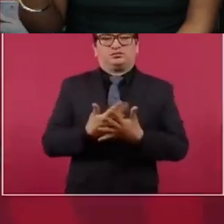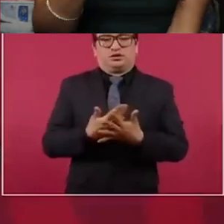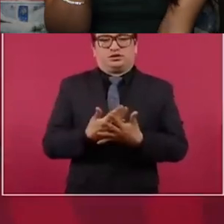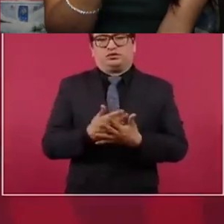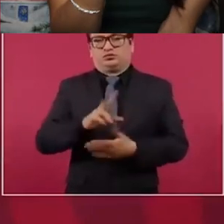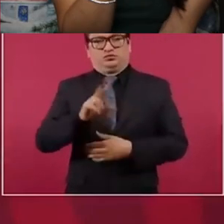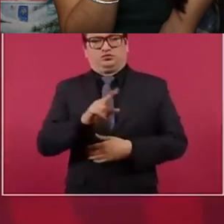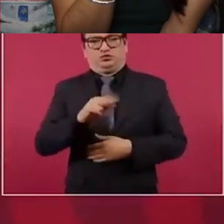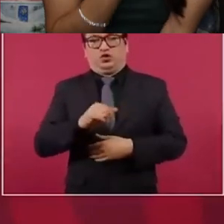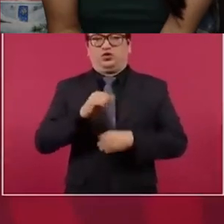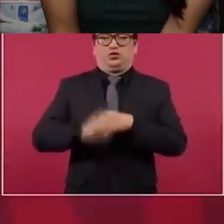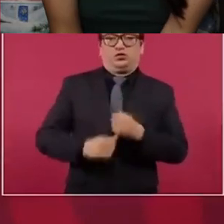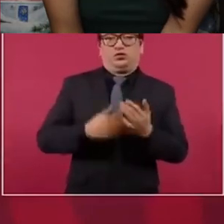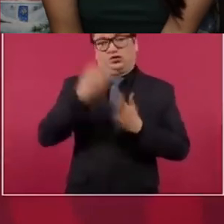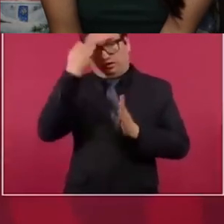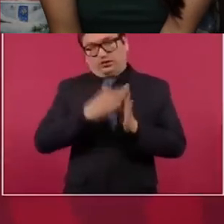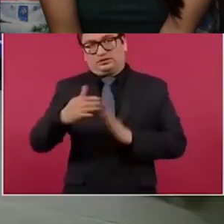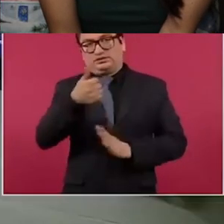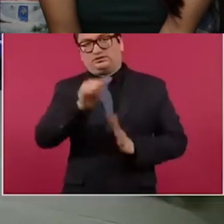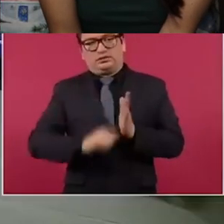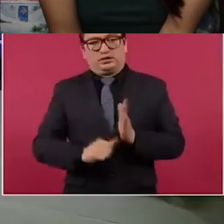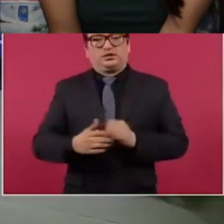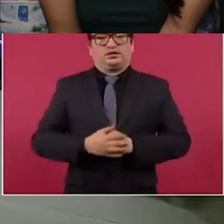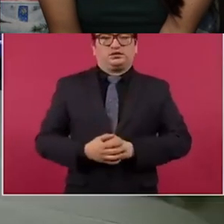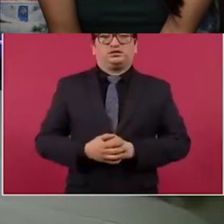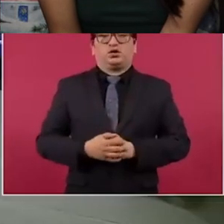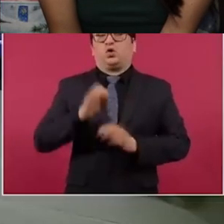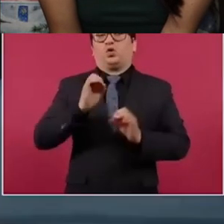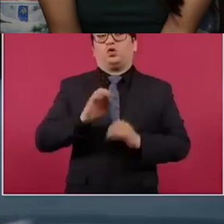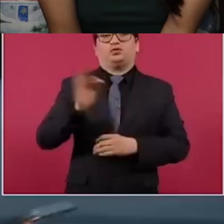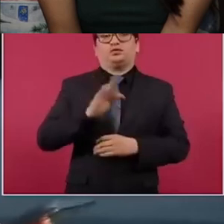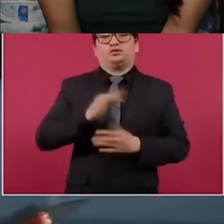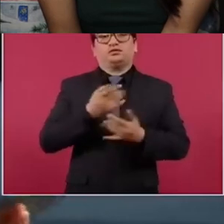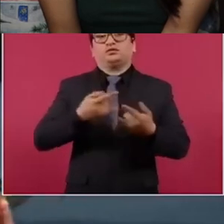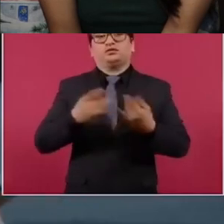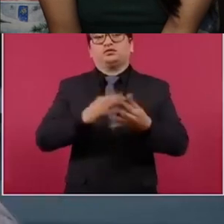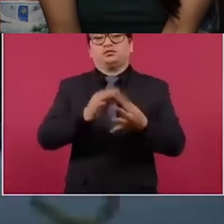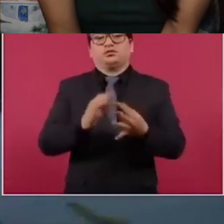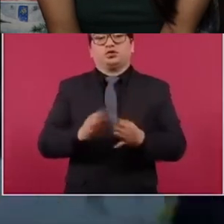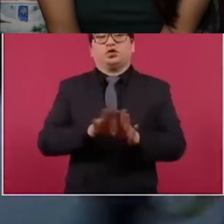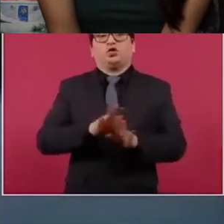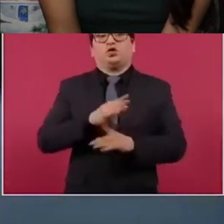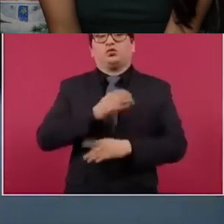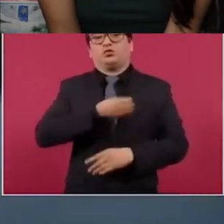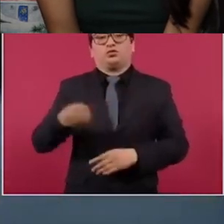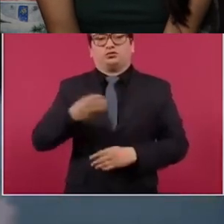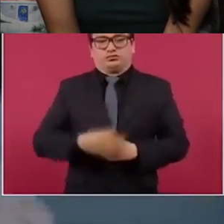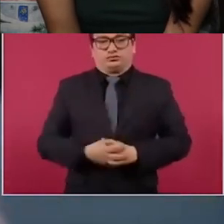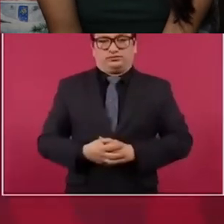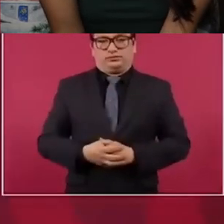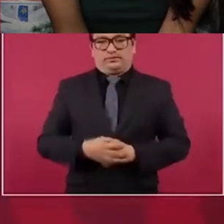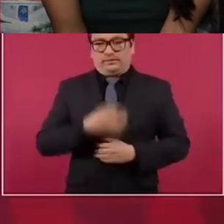no va a estar así. Las cirugías no tardarán 6 meses. No. O que nos pudiera detallar cómo es ese